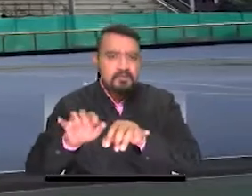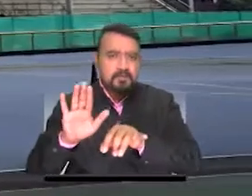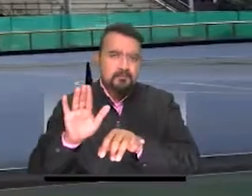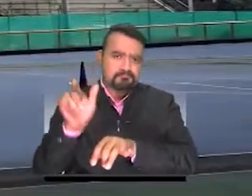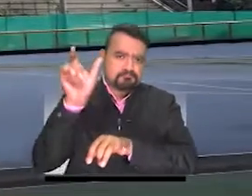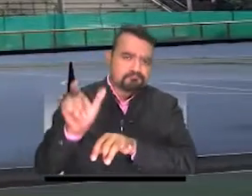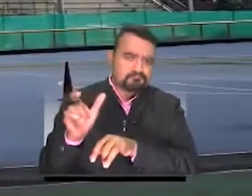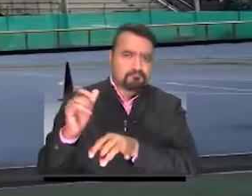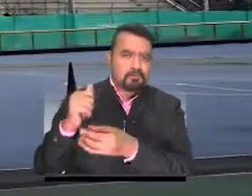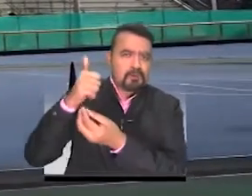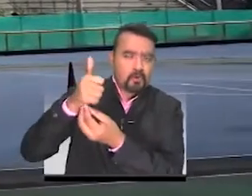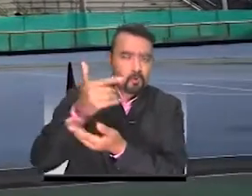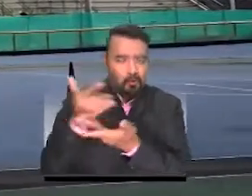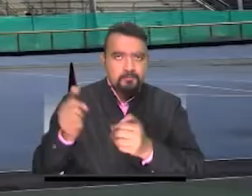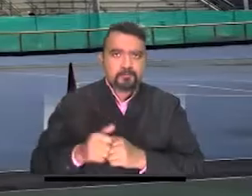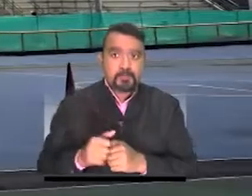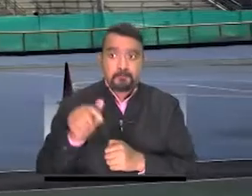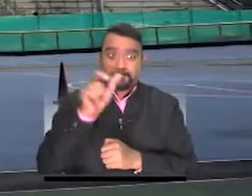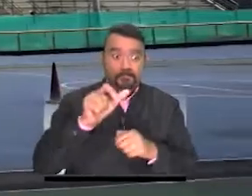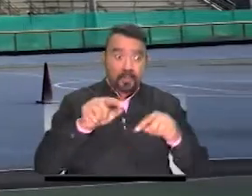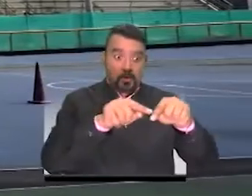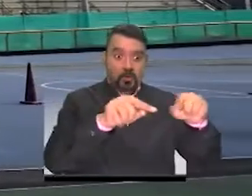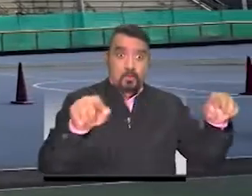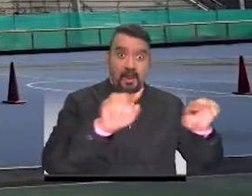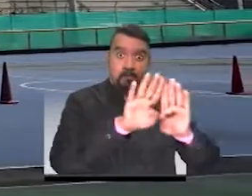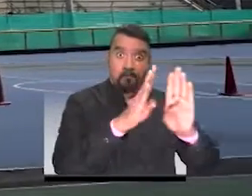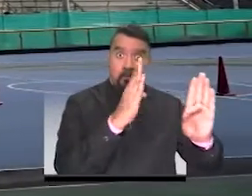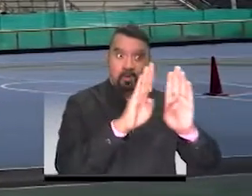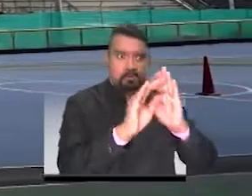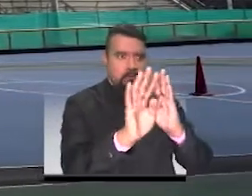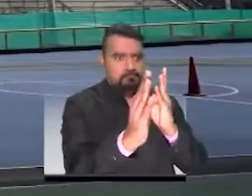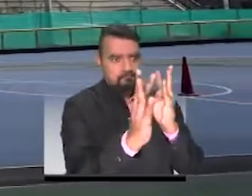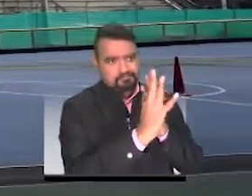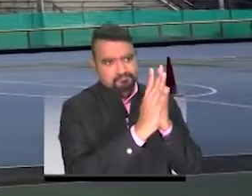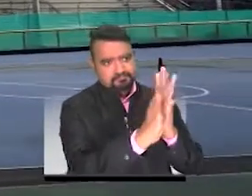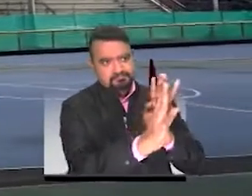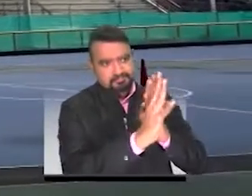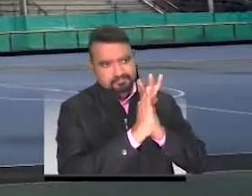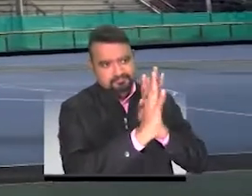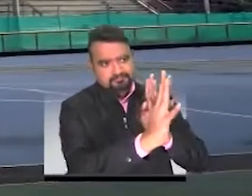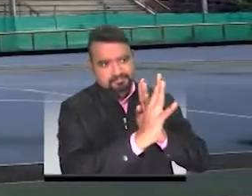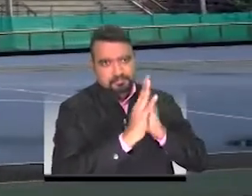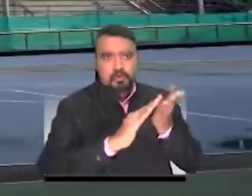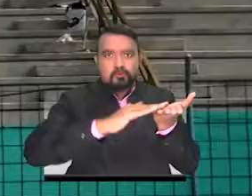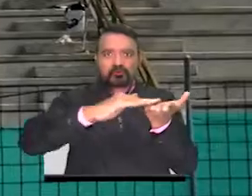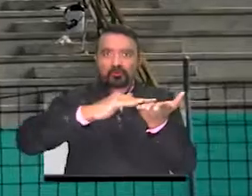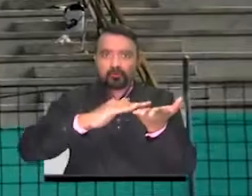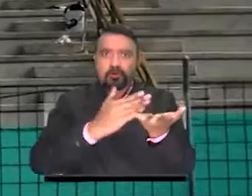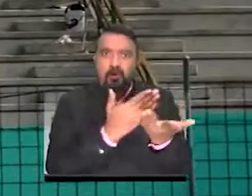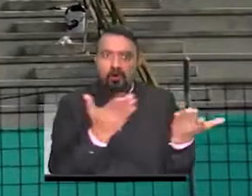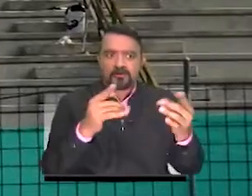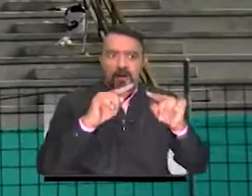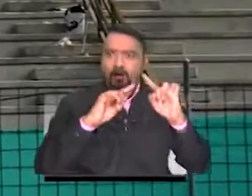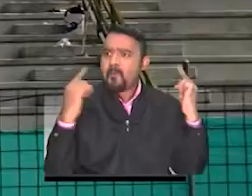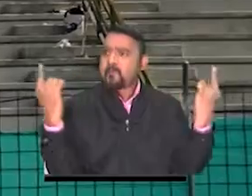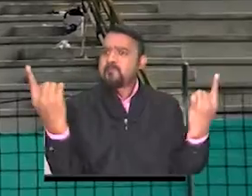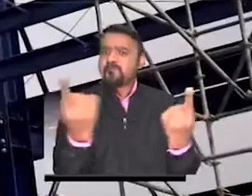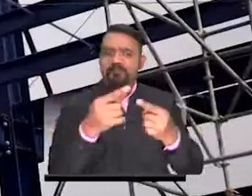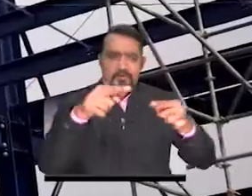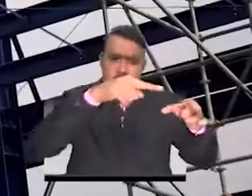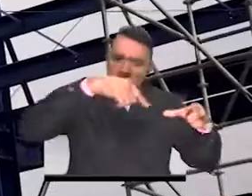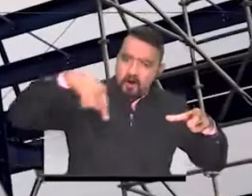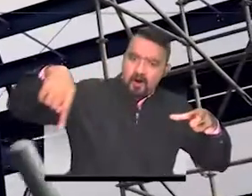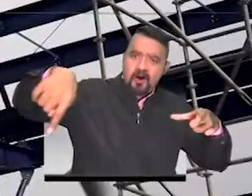adecuando el ingreso del escenario y le estamos haciendo mantenimiento a todo el alrededor de la pista. Este